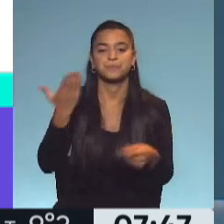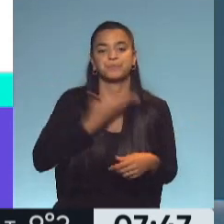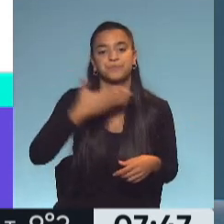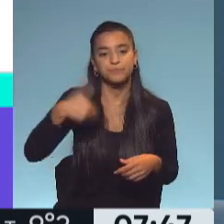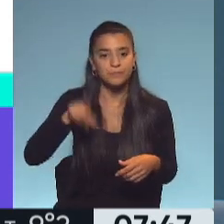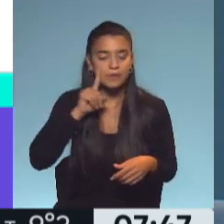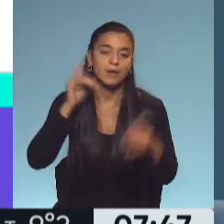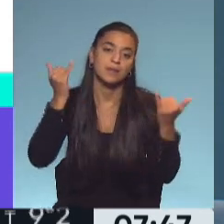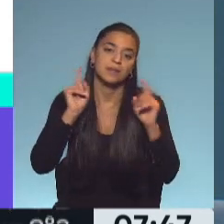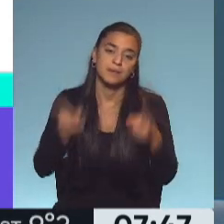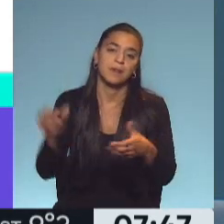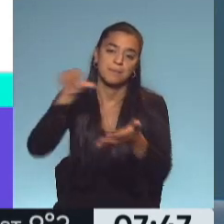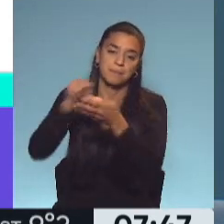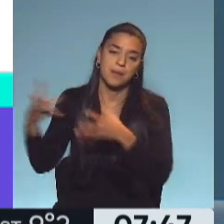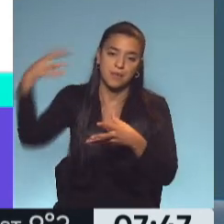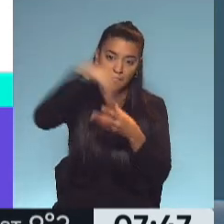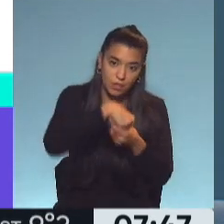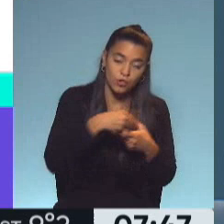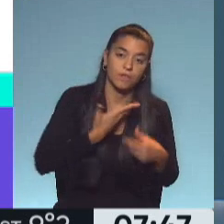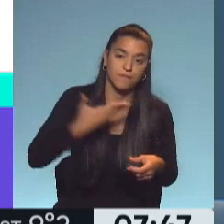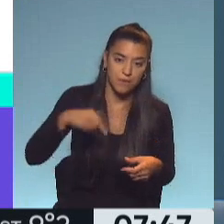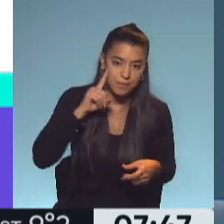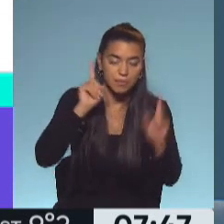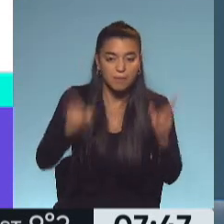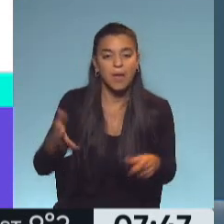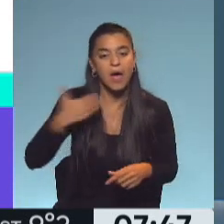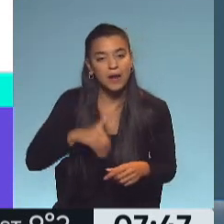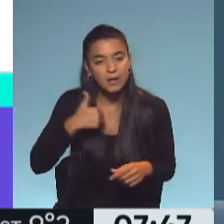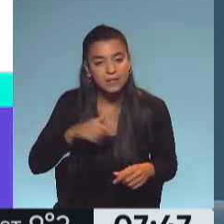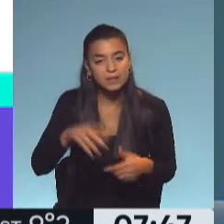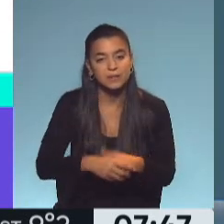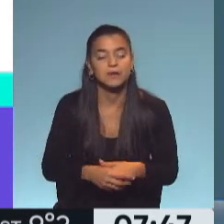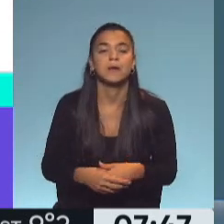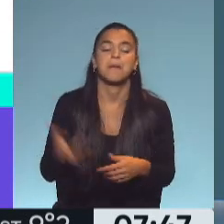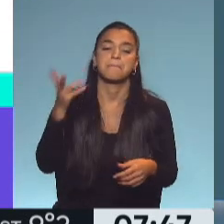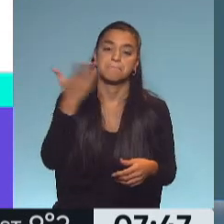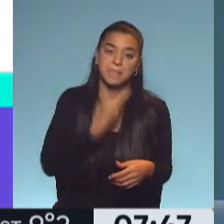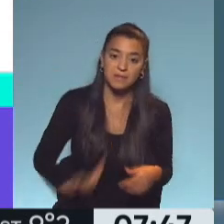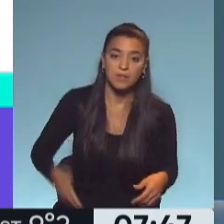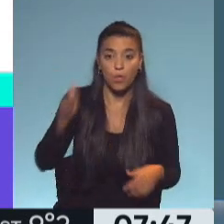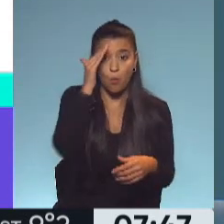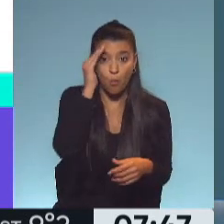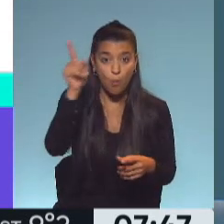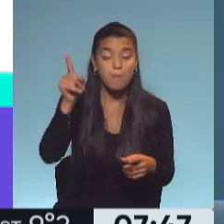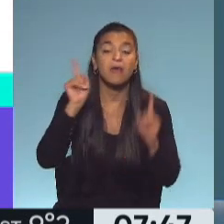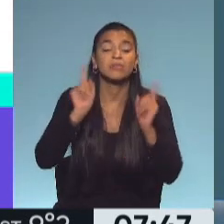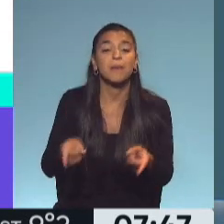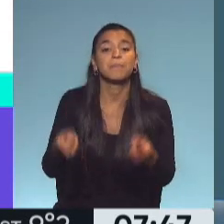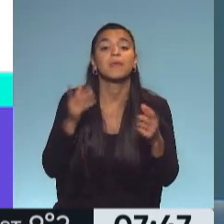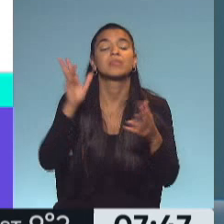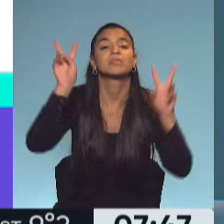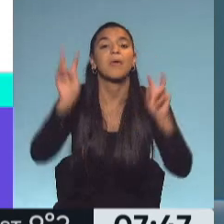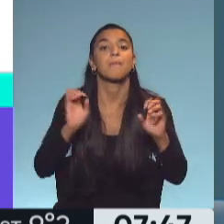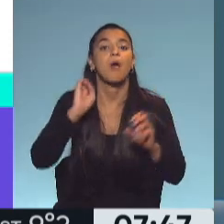y todos los países que están detrás del FMI. También Argentina, el presidente y Guzmán están allá por el tema del Club de